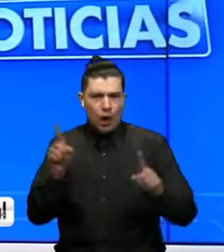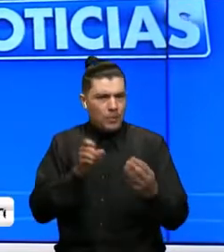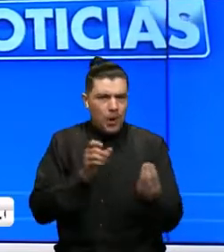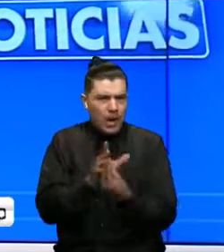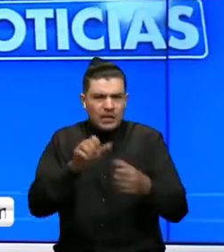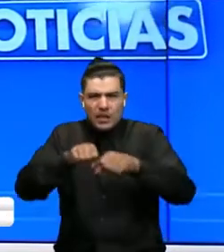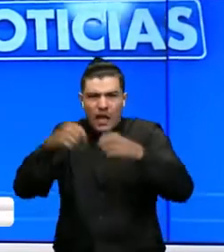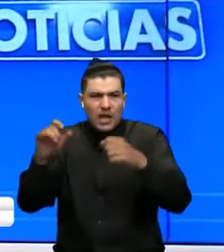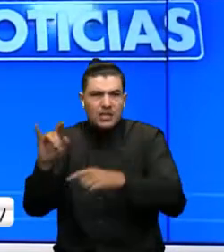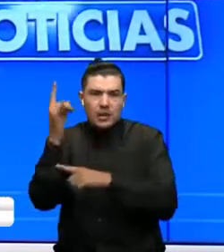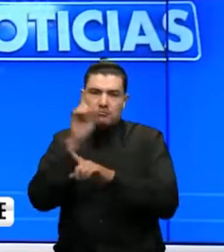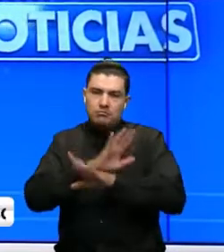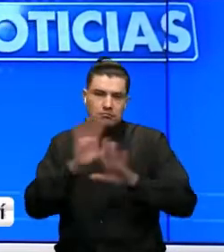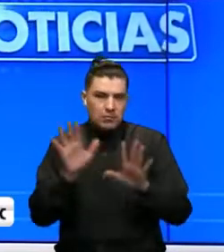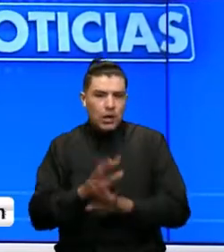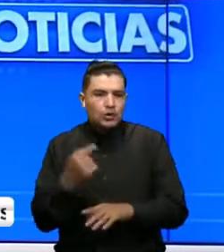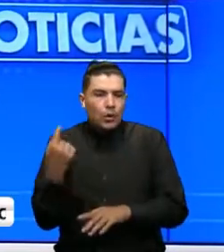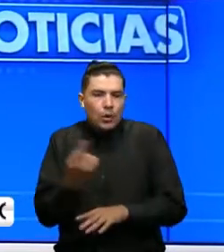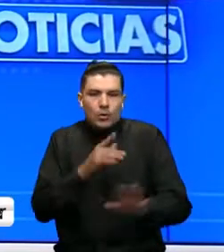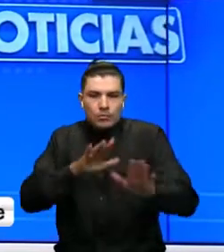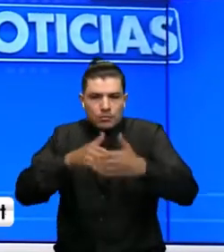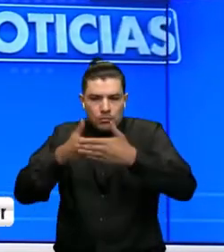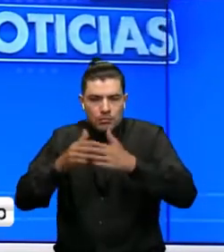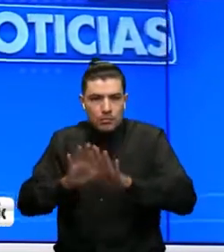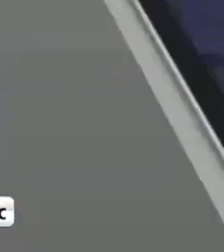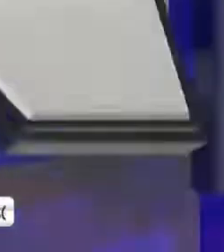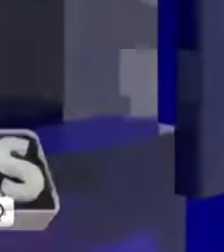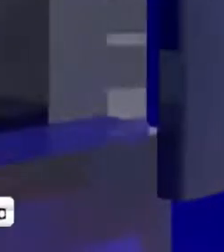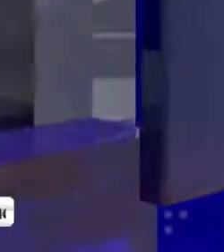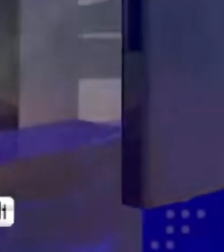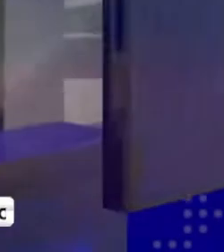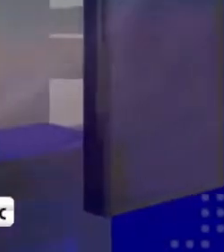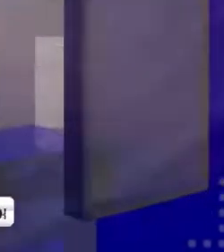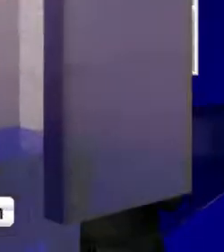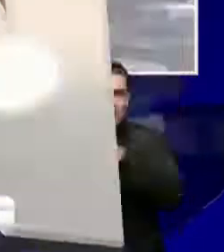policía en la ciudad de bucaramanga al respecto de estos desórdenes adelante